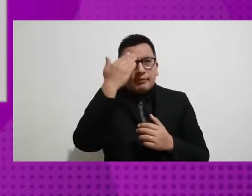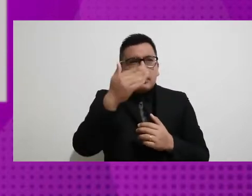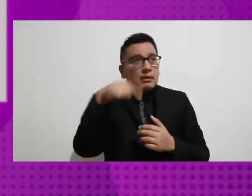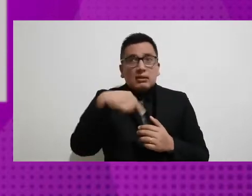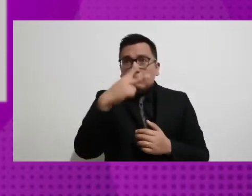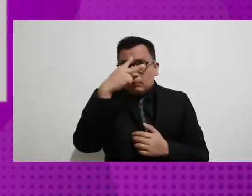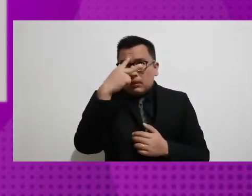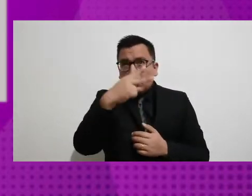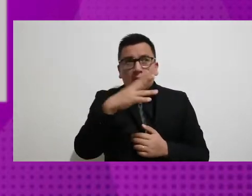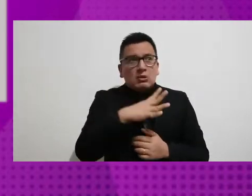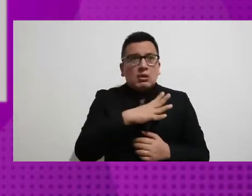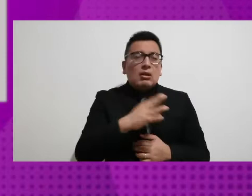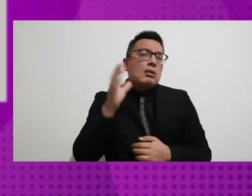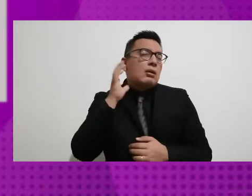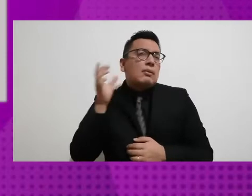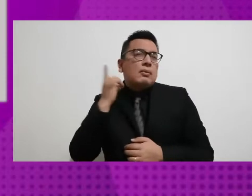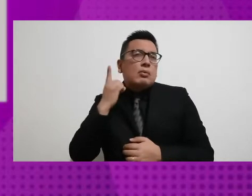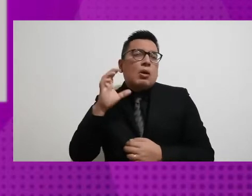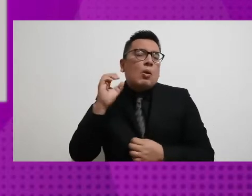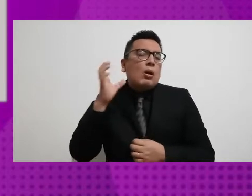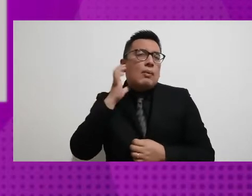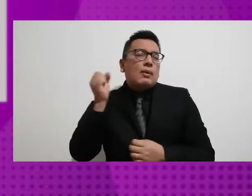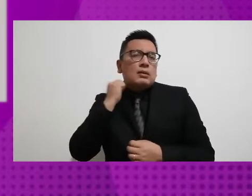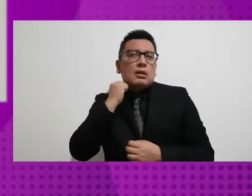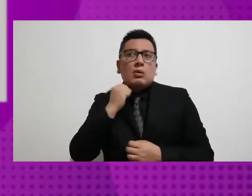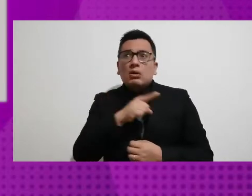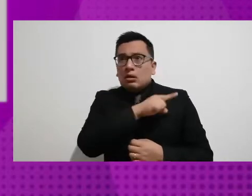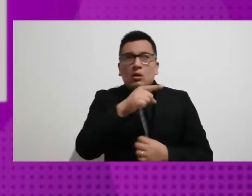nuestras cámaras tanto de diputados como de senadores, se está